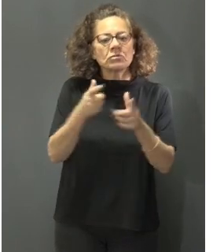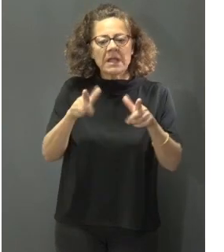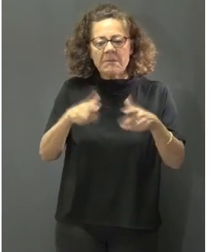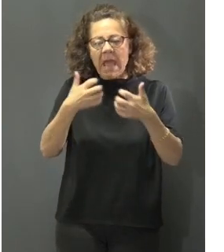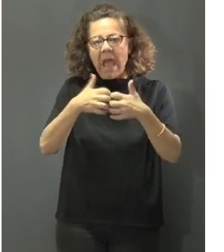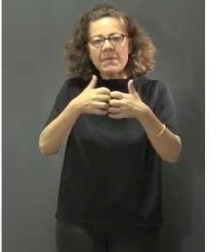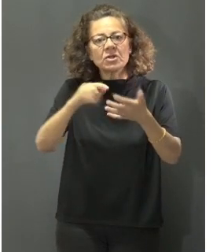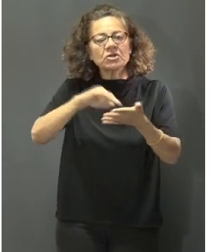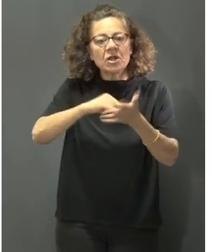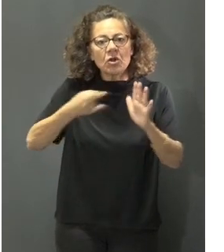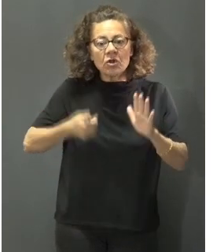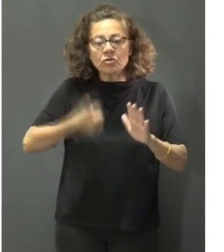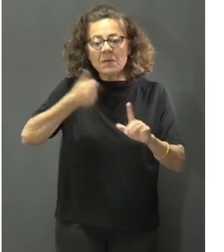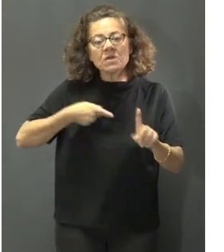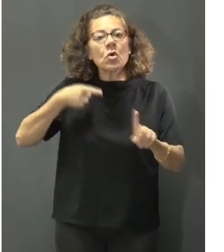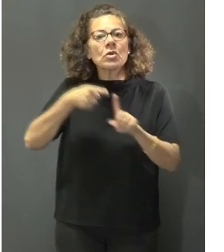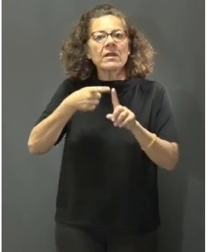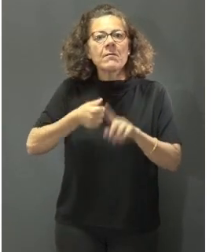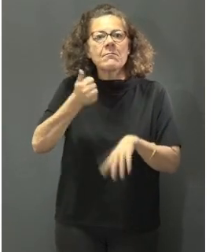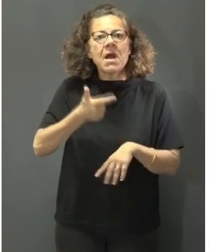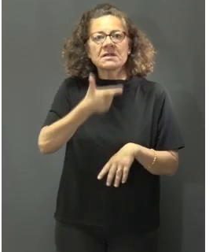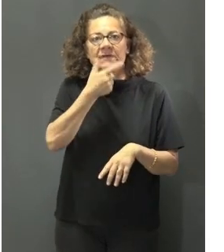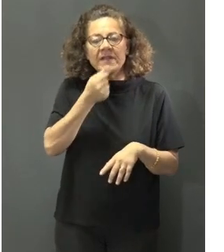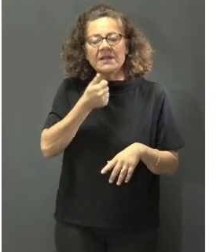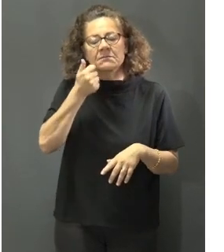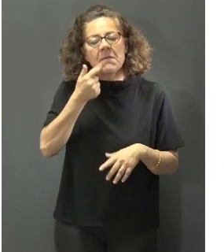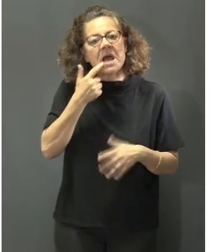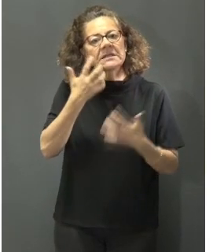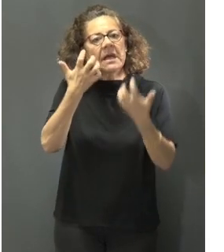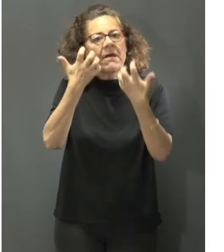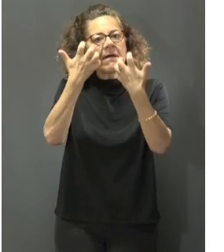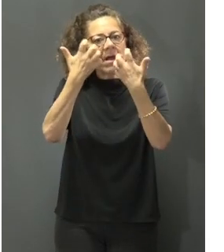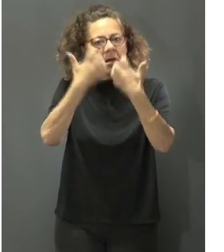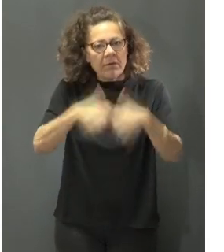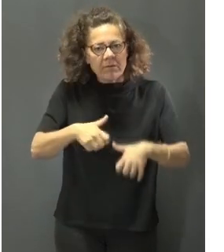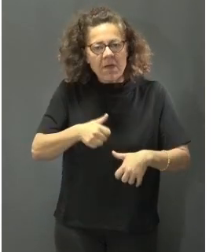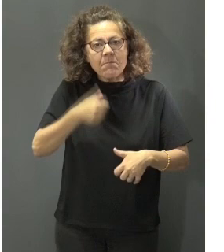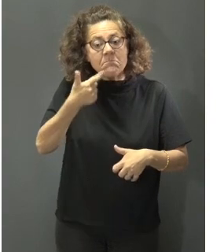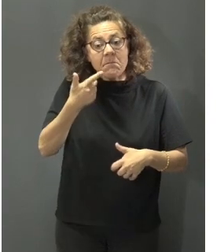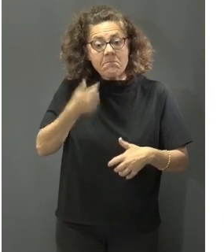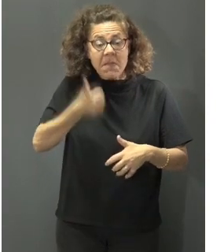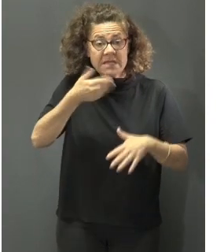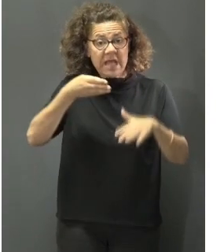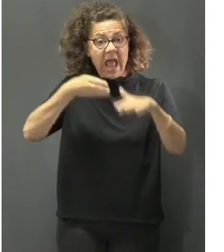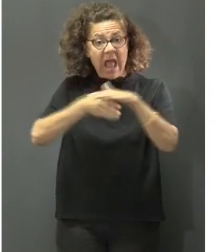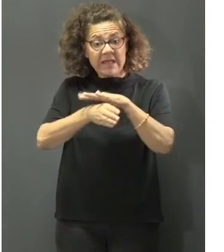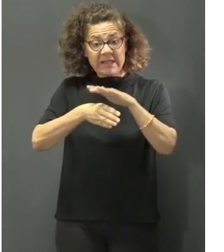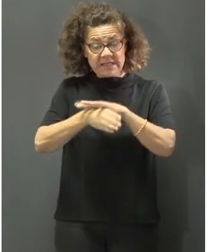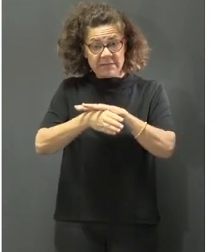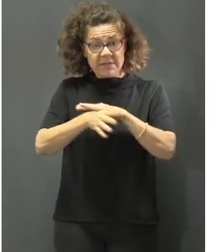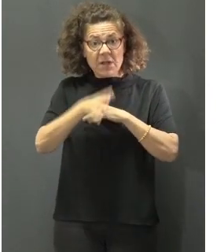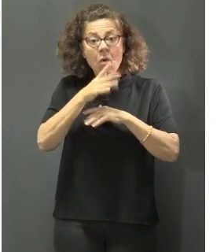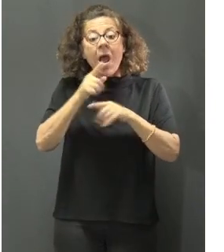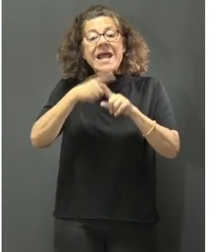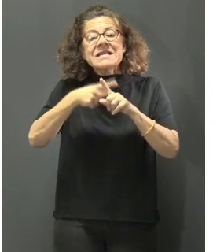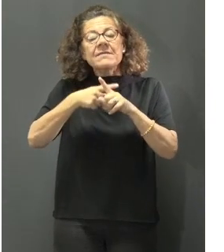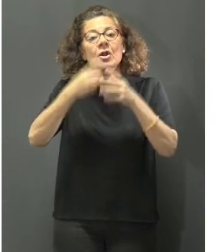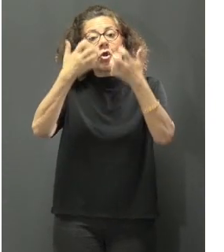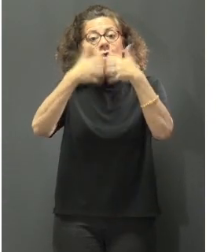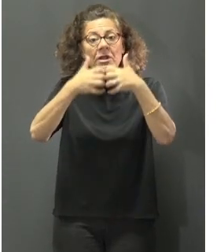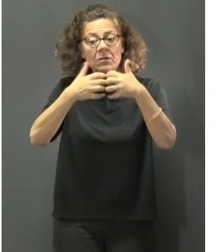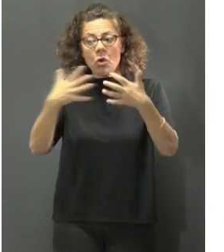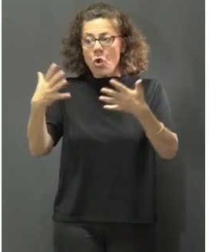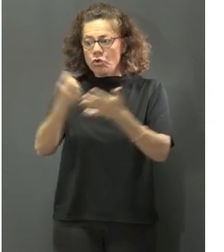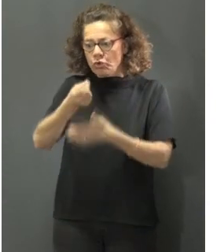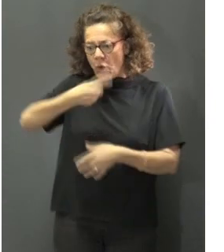tecnológicos fueran más usables, fueran más intuitivos y fueran mucho más accesibles a nivel cognitivo, pues todos lo tendríamos